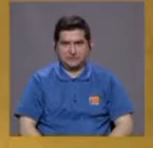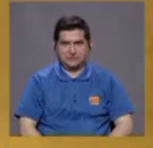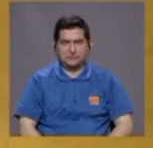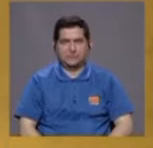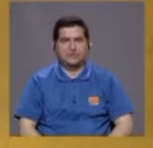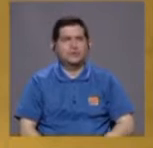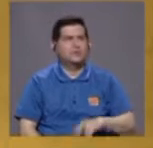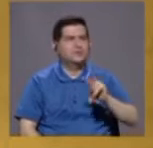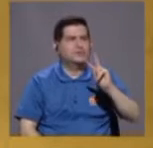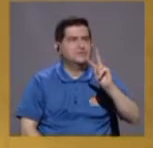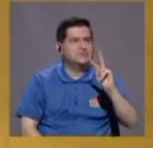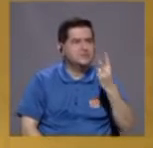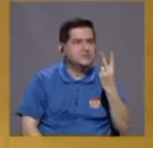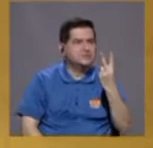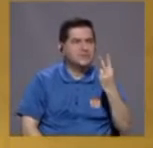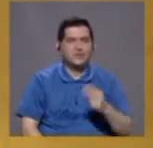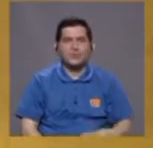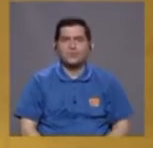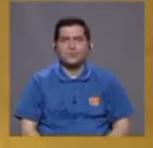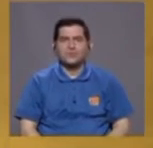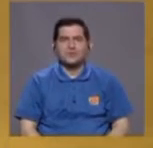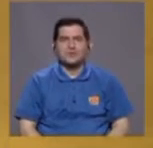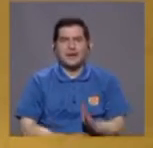los segundos